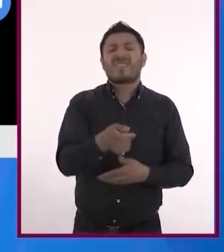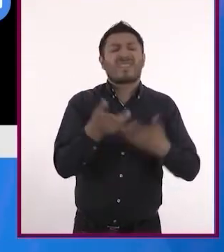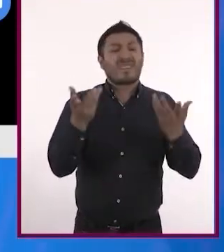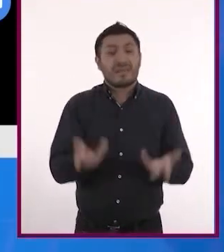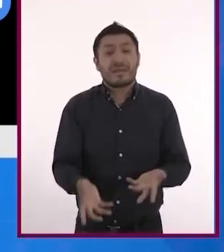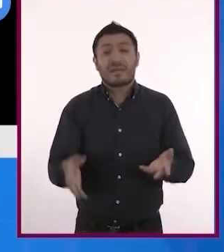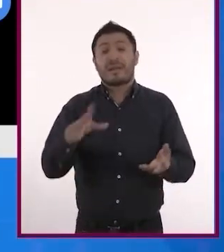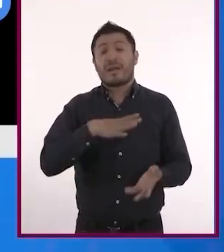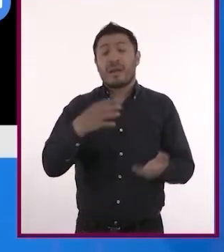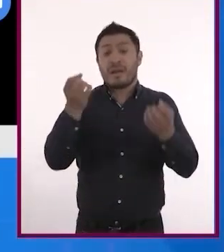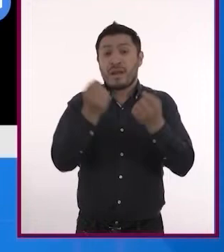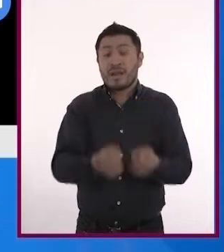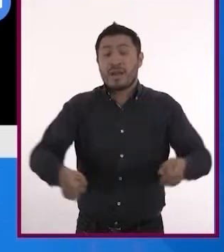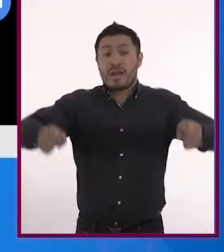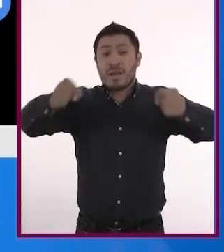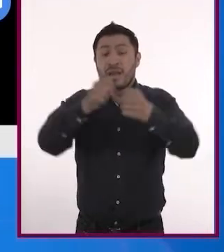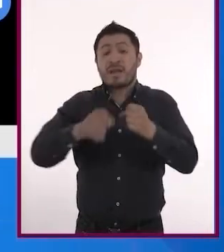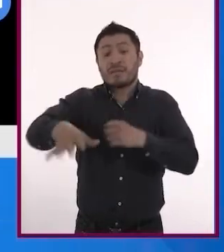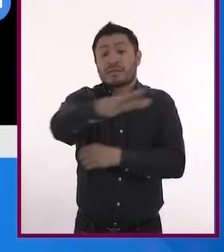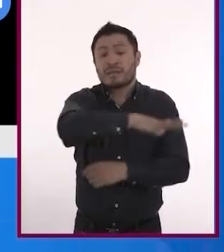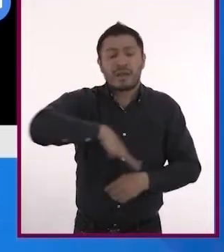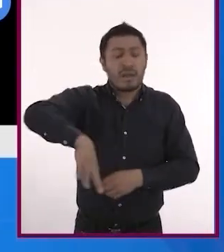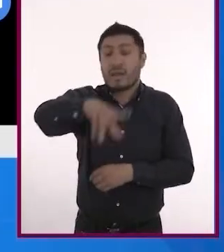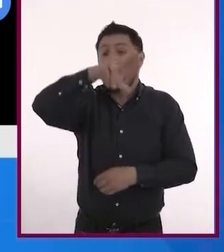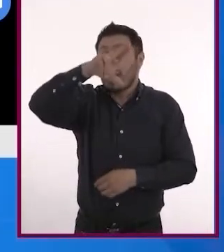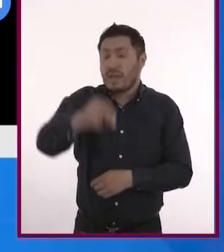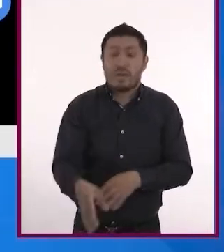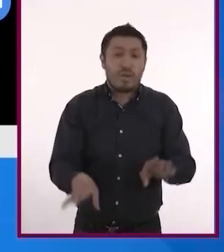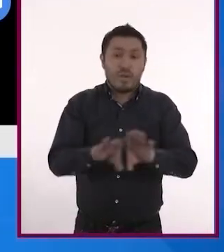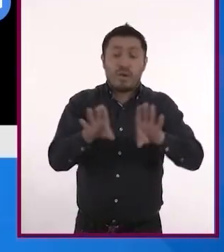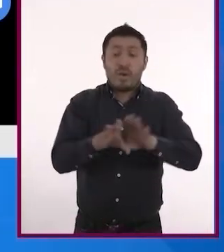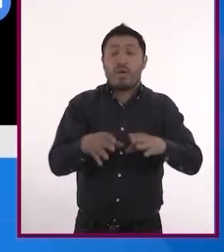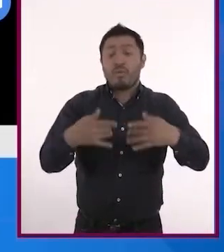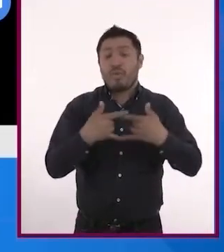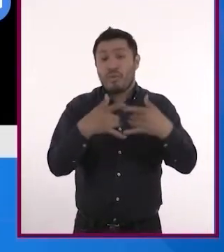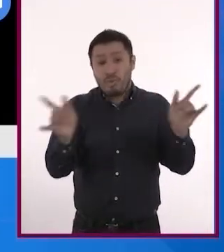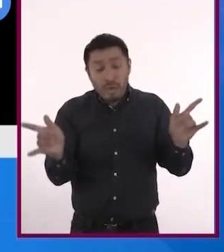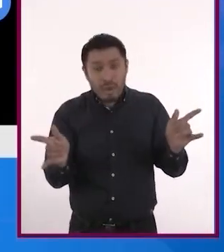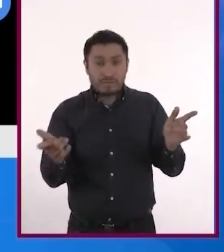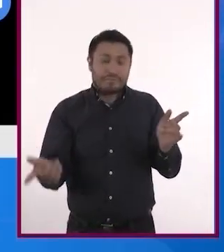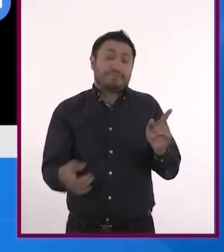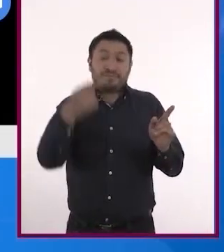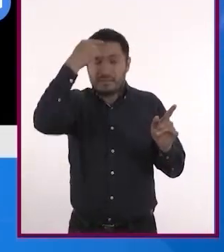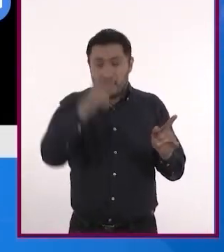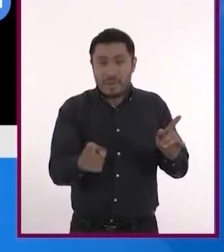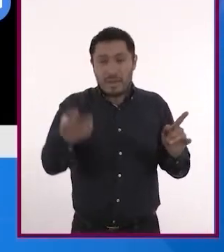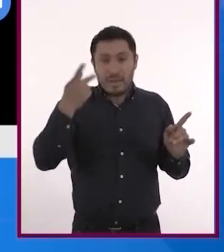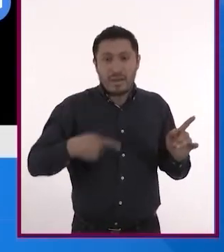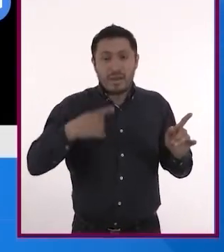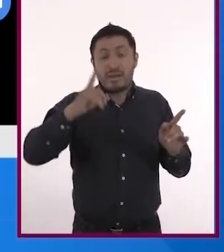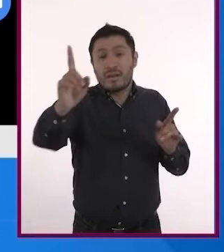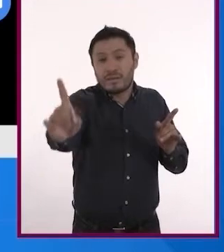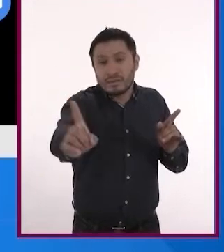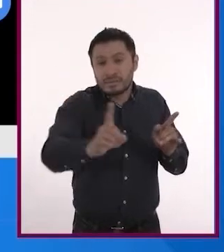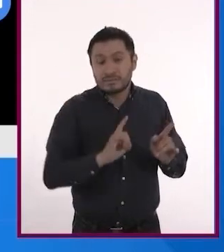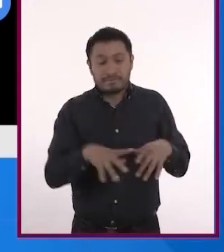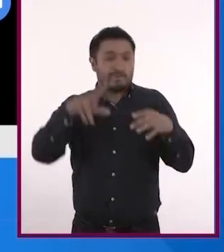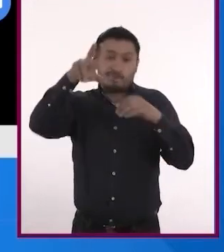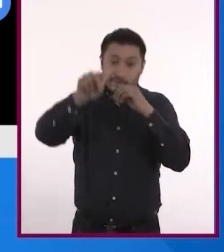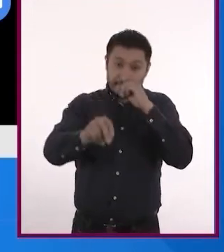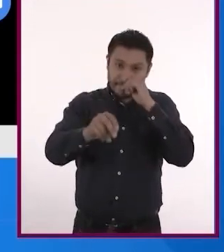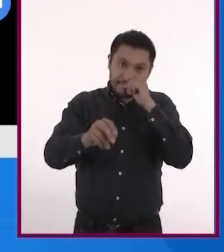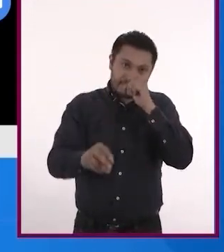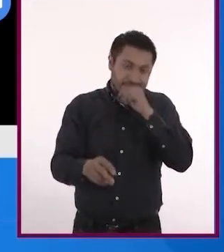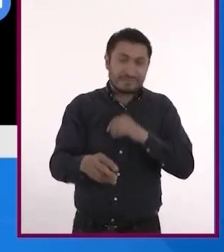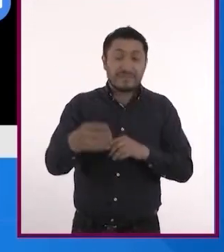que hay una sociedad que no está haciendo lugar, que no permite que se incluya